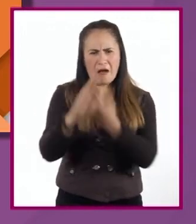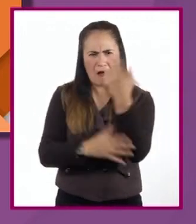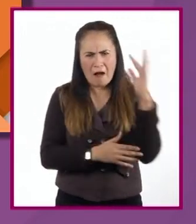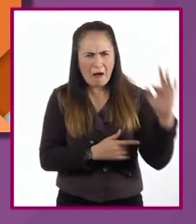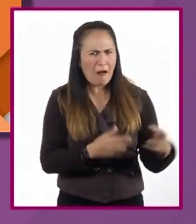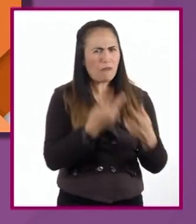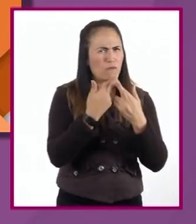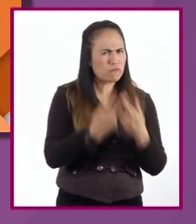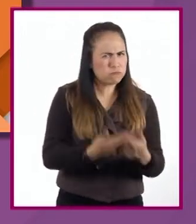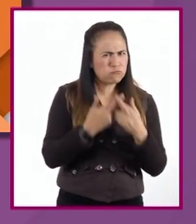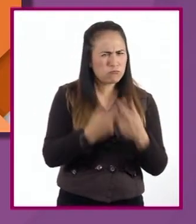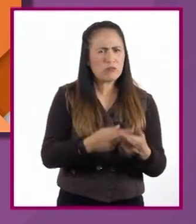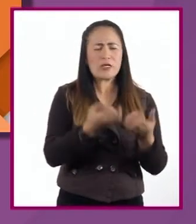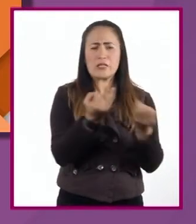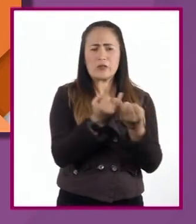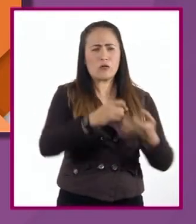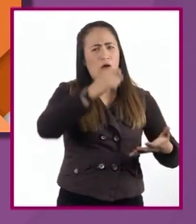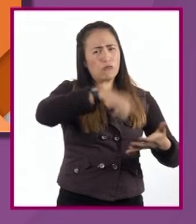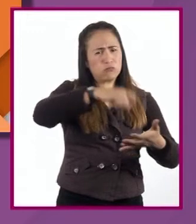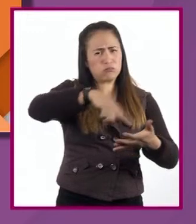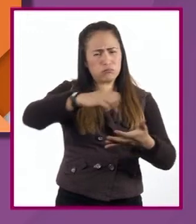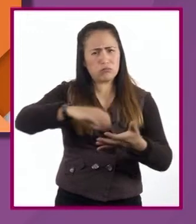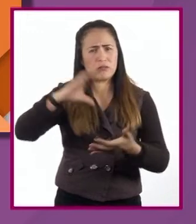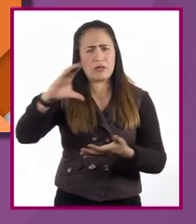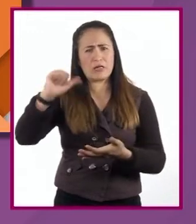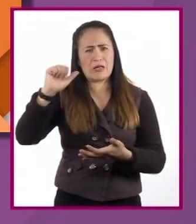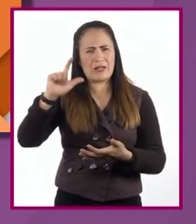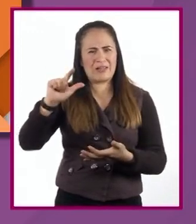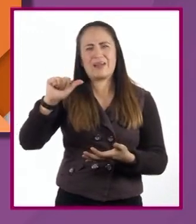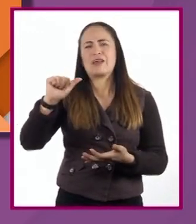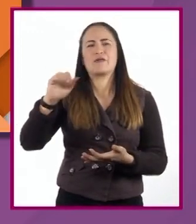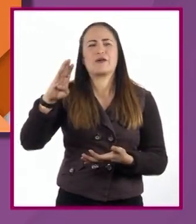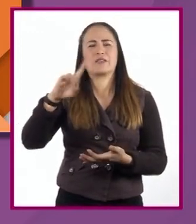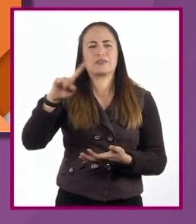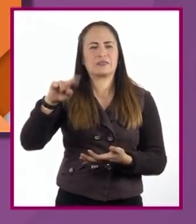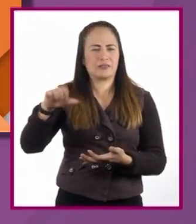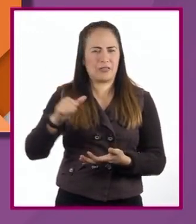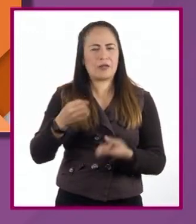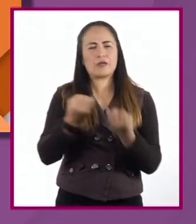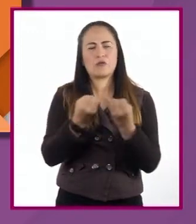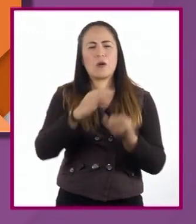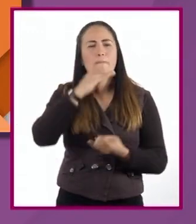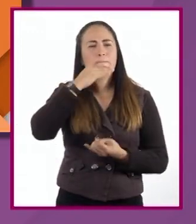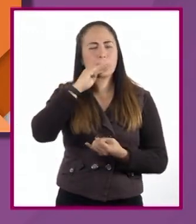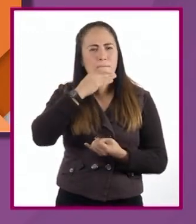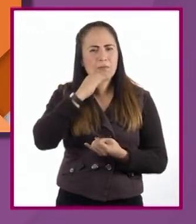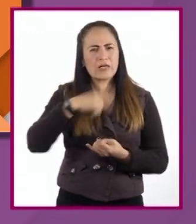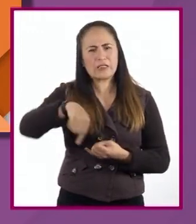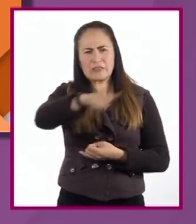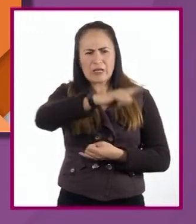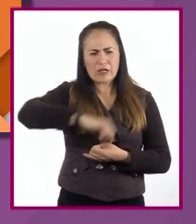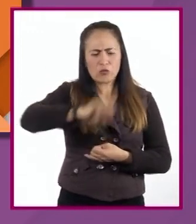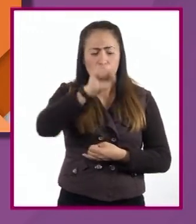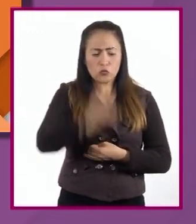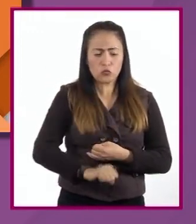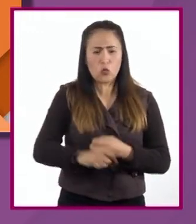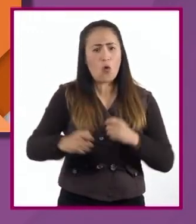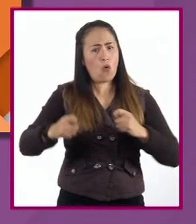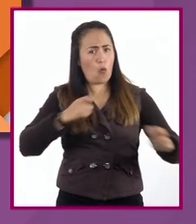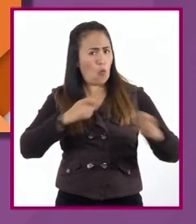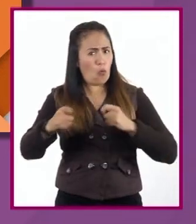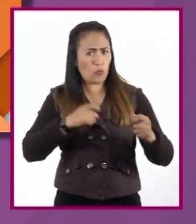con importantes cosechas de calabaza y maíz, entre otros, les permitió el control económico del sur de la Cuenca de